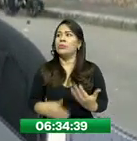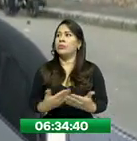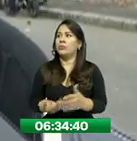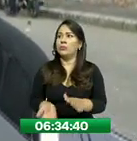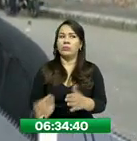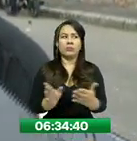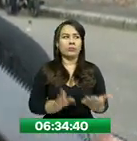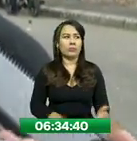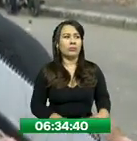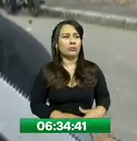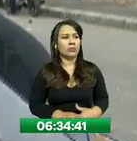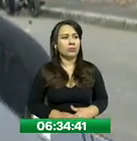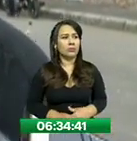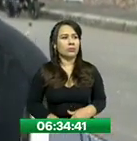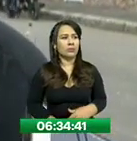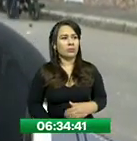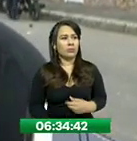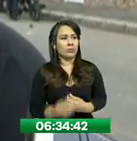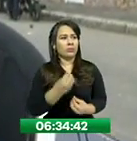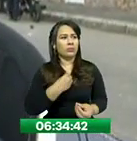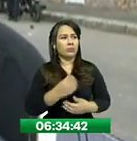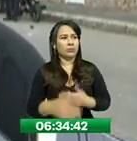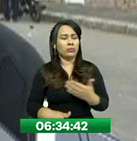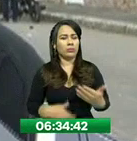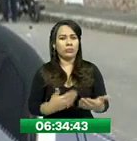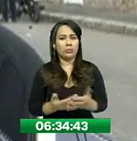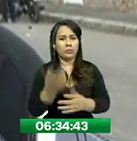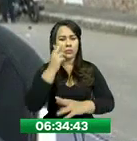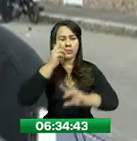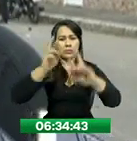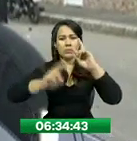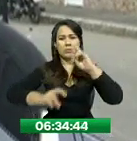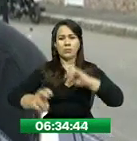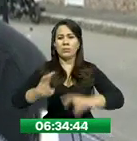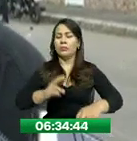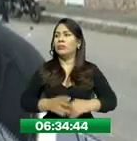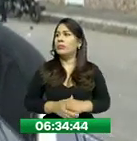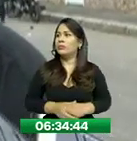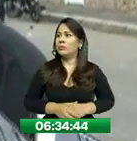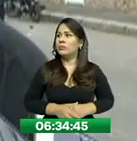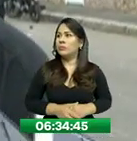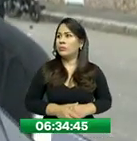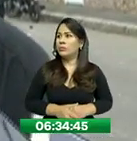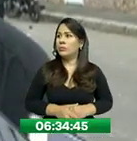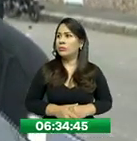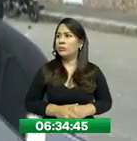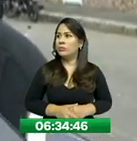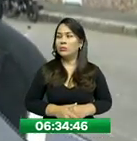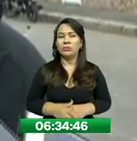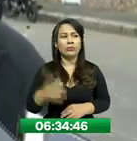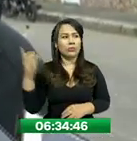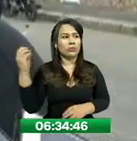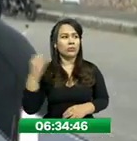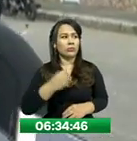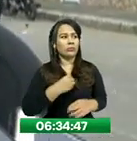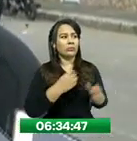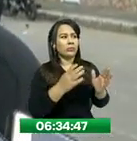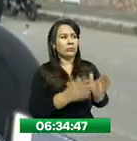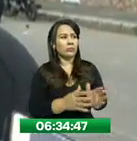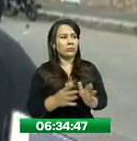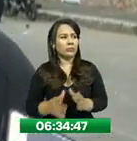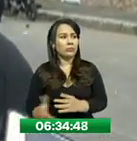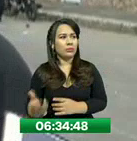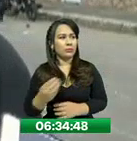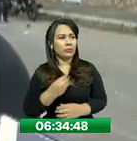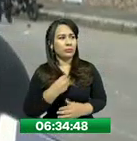pegado unos tiros, dice, no sé qué pasó. Y entonces el momento que yo llego al hospital, cuando ya la